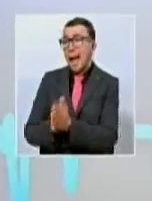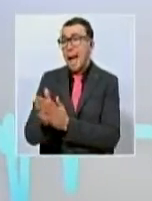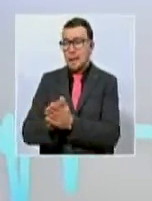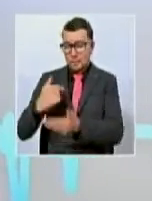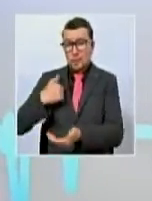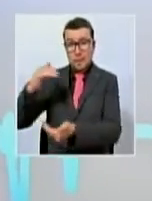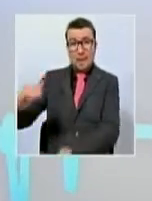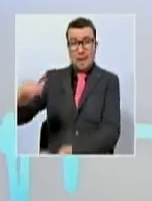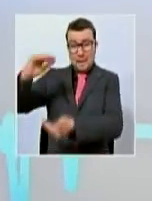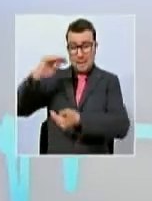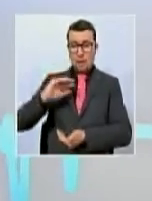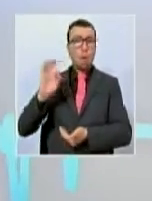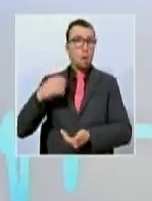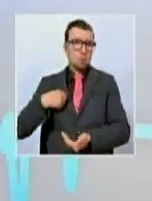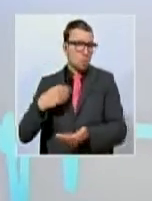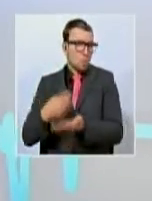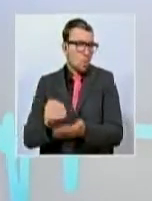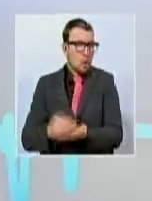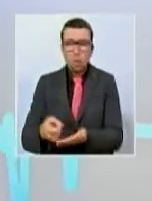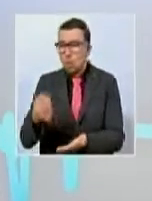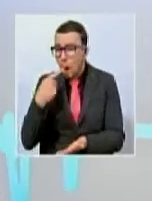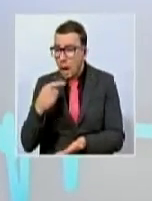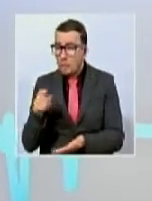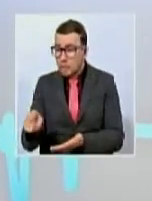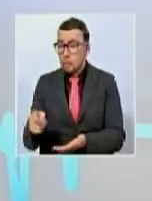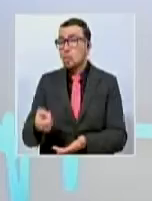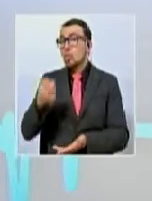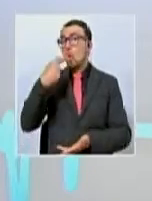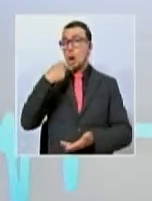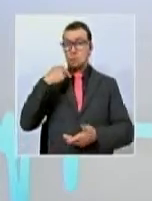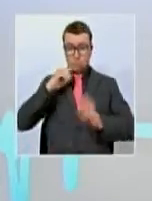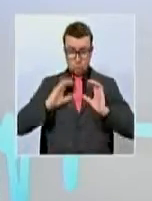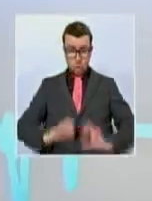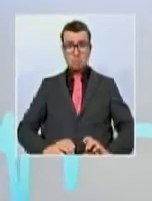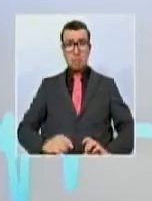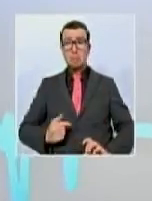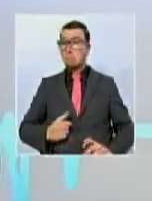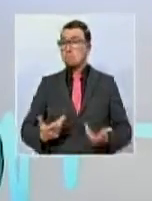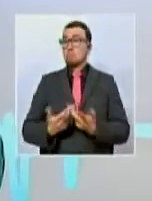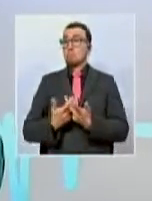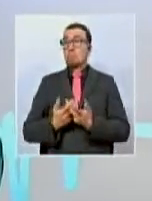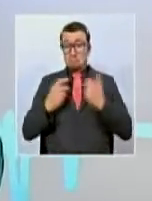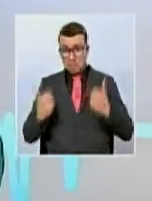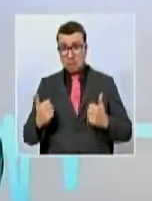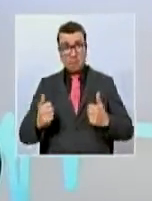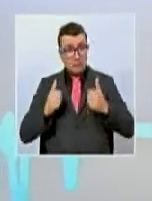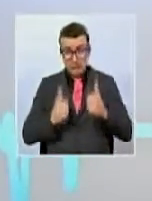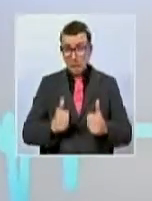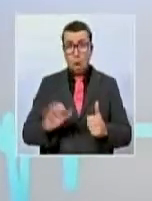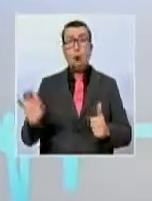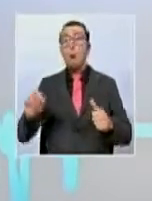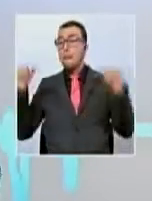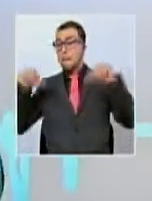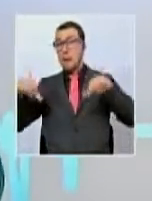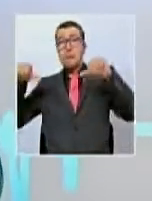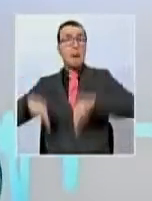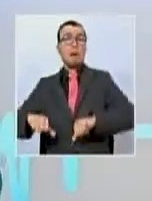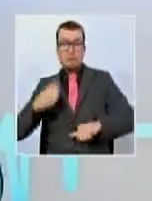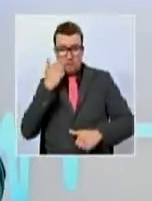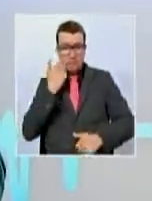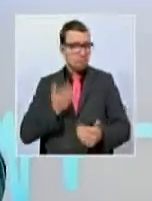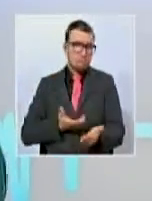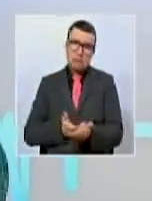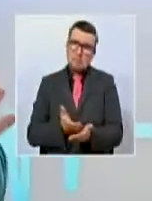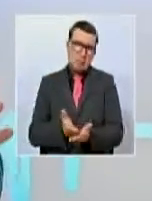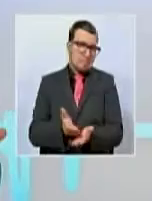regalo o se está tomando sea bueno o malo. No, o es bueno o es bueno. Si es malo, pues la enfermedad